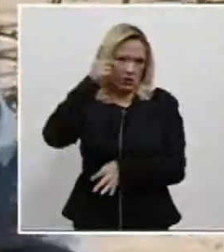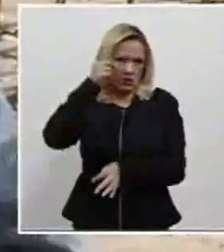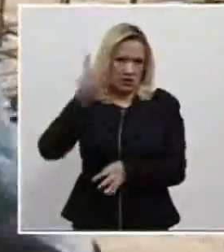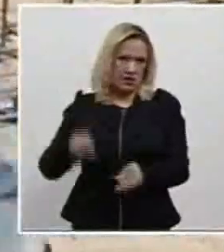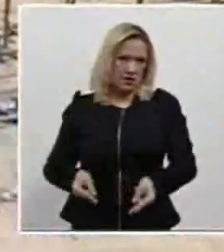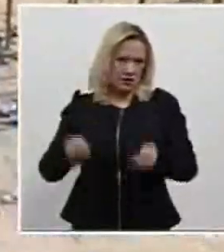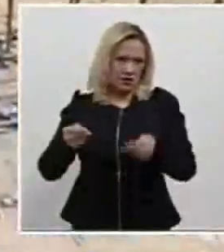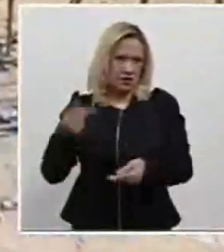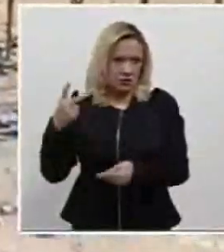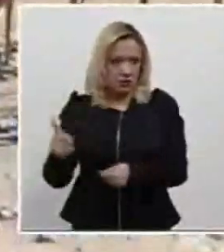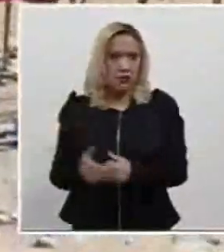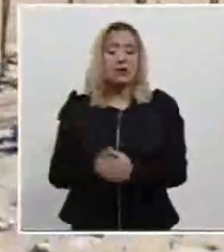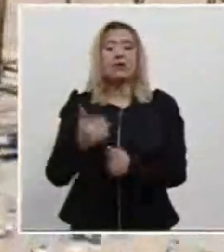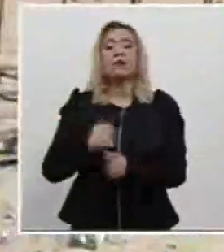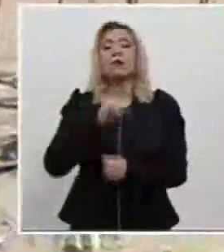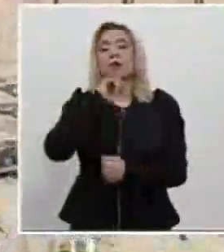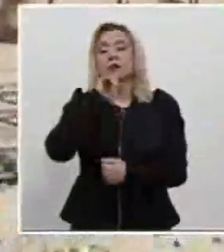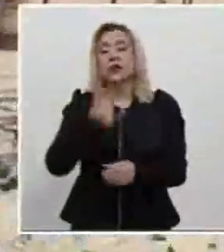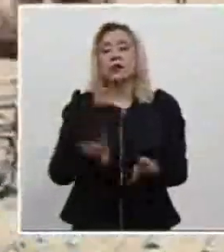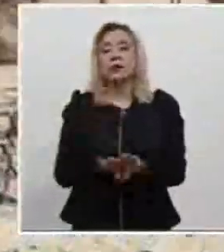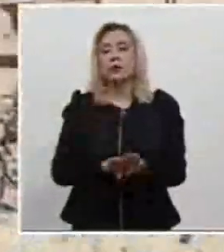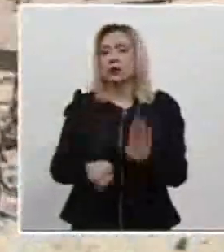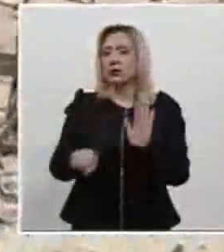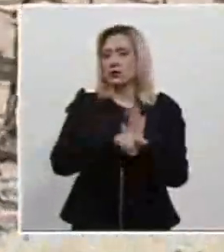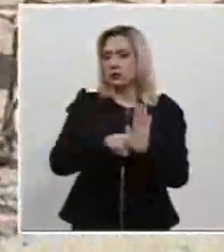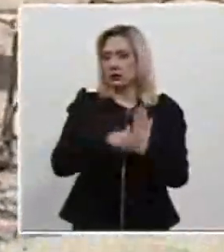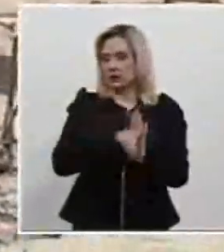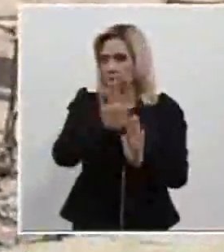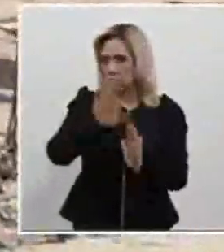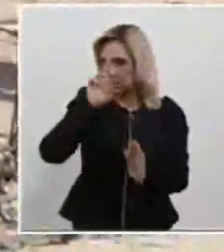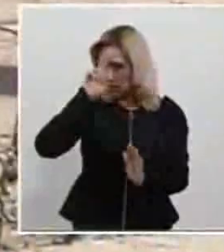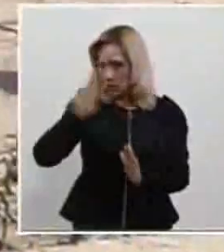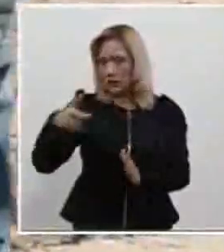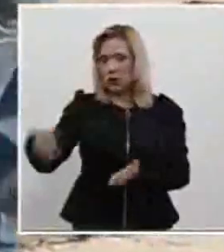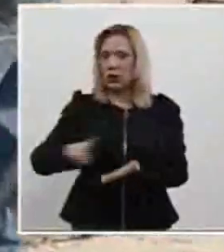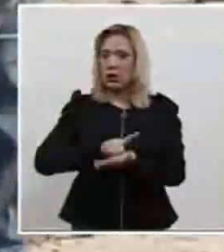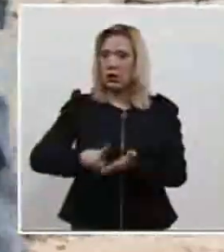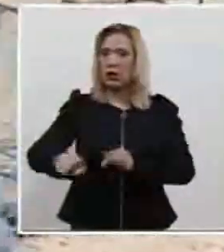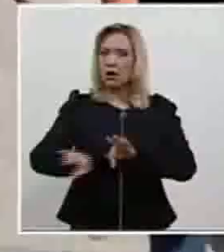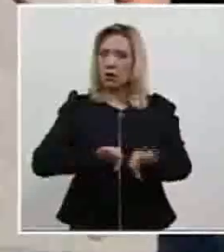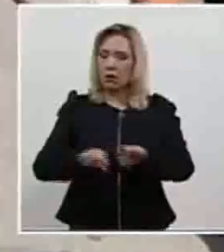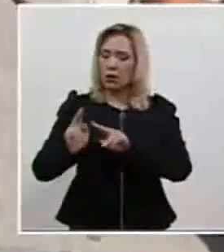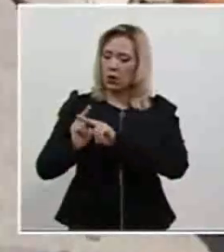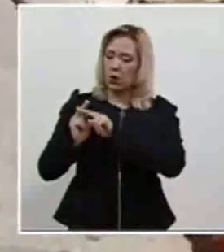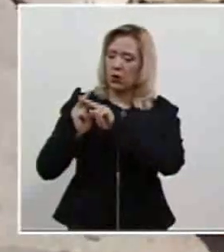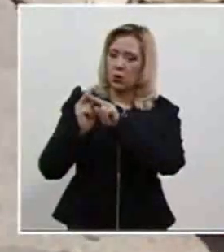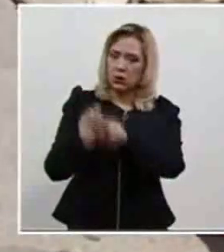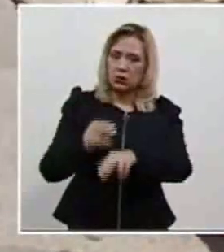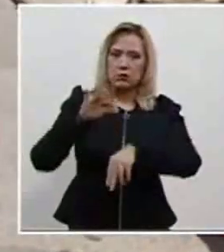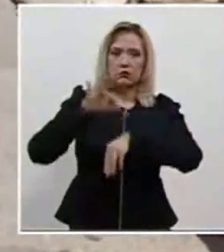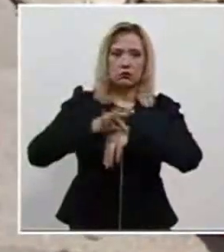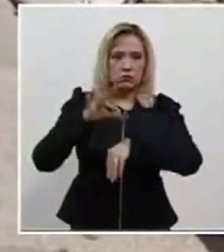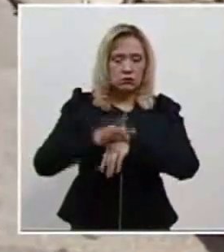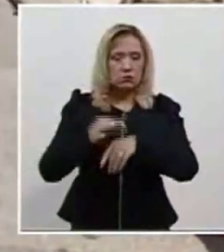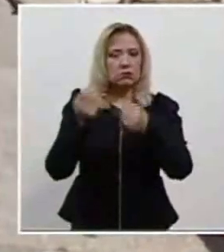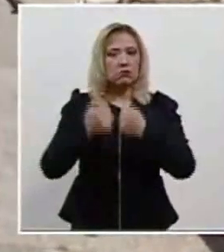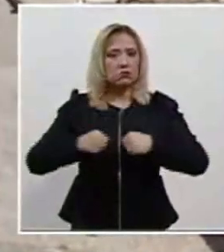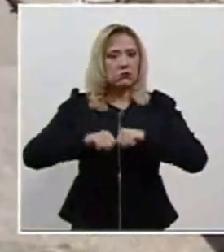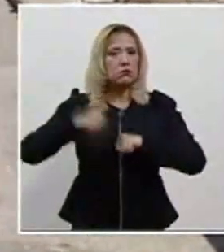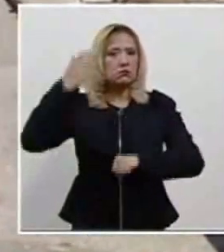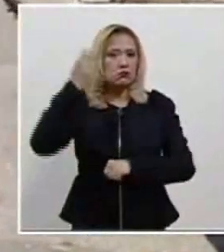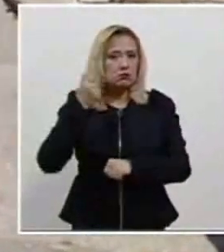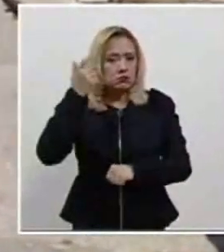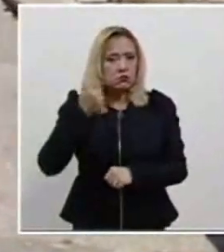simulada que tenían consecuencias negativas sobre los derechos laborales y de seguridad social de los trabajadores, así como en